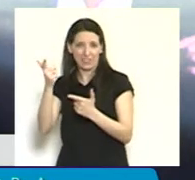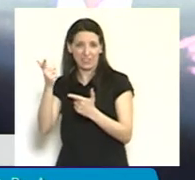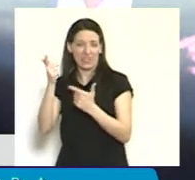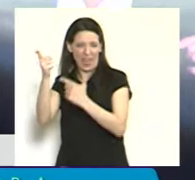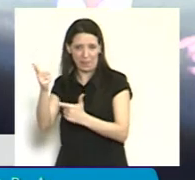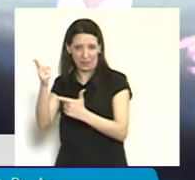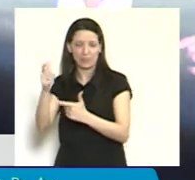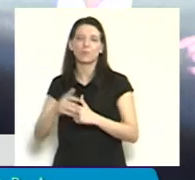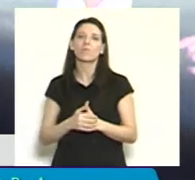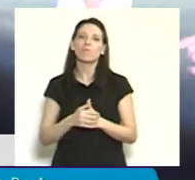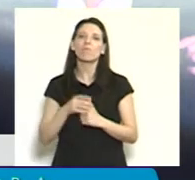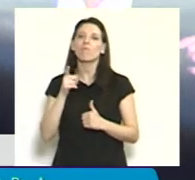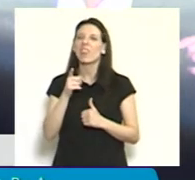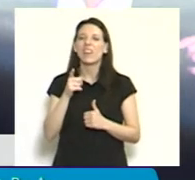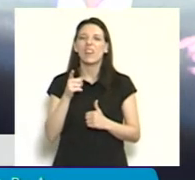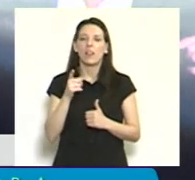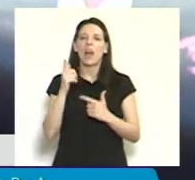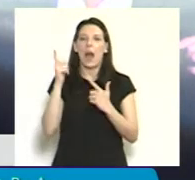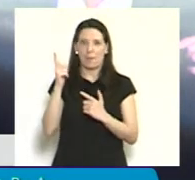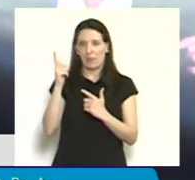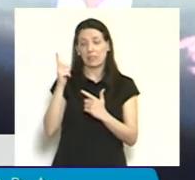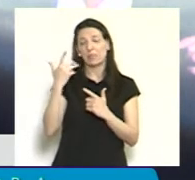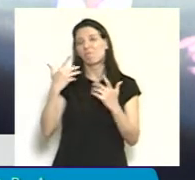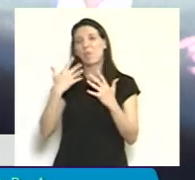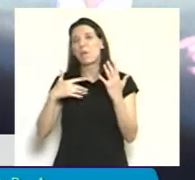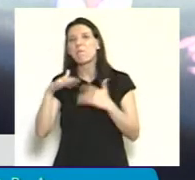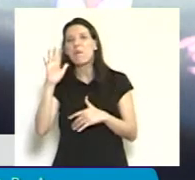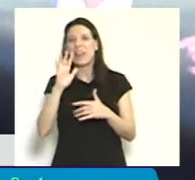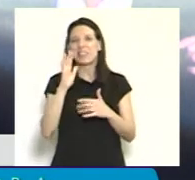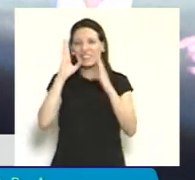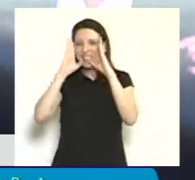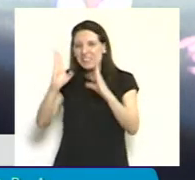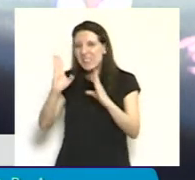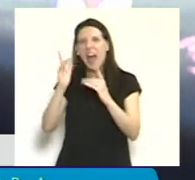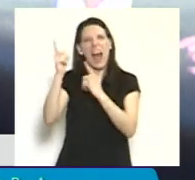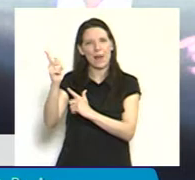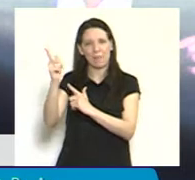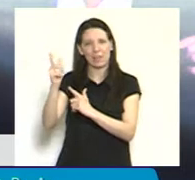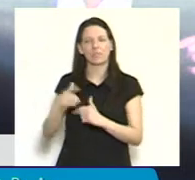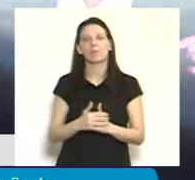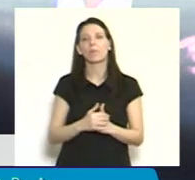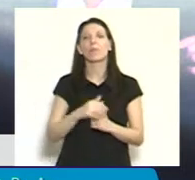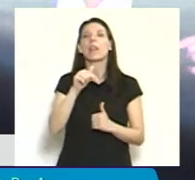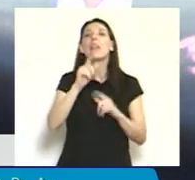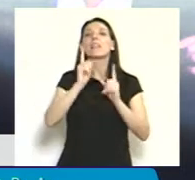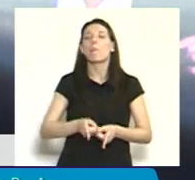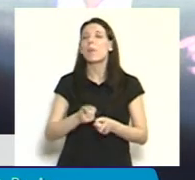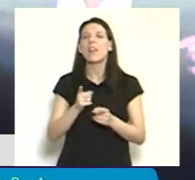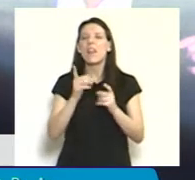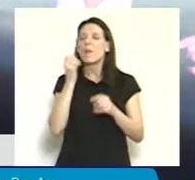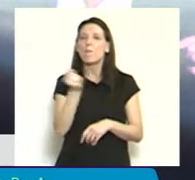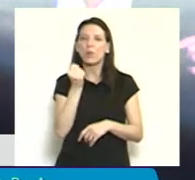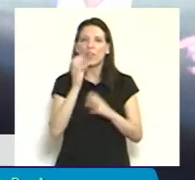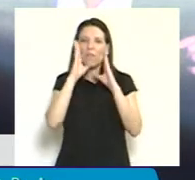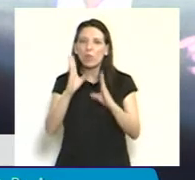supera la condición de organismo registrante. Aborda tanto las políticas de registro y control del